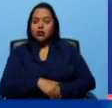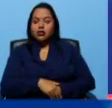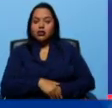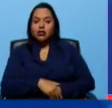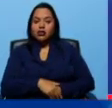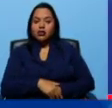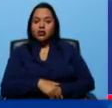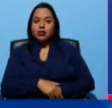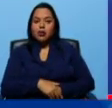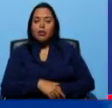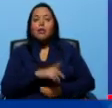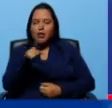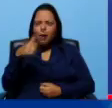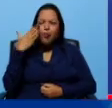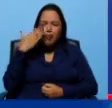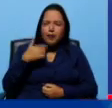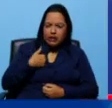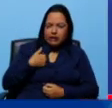Y también me decía,